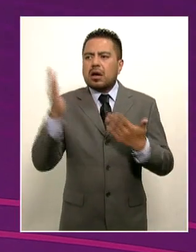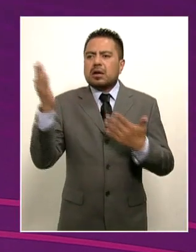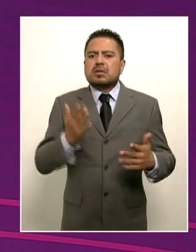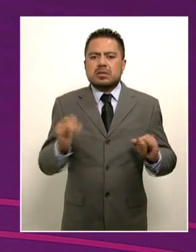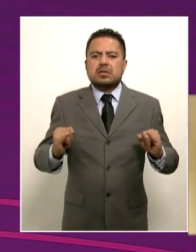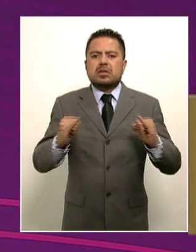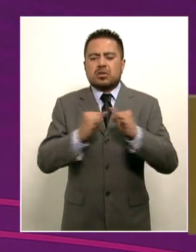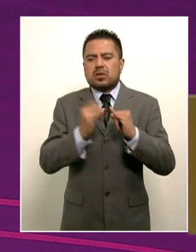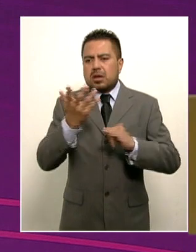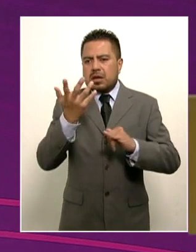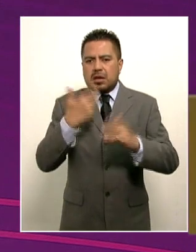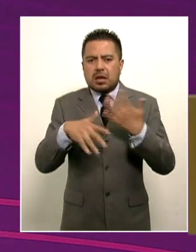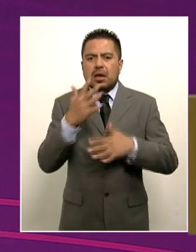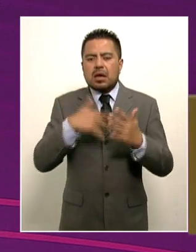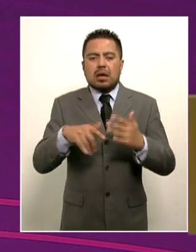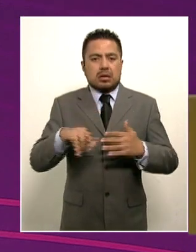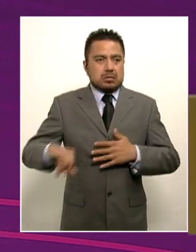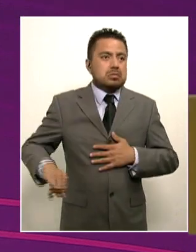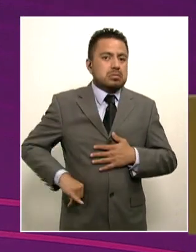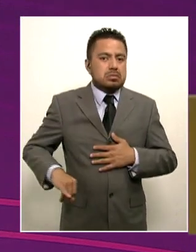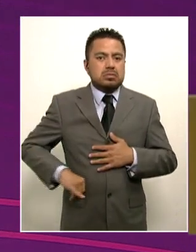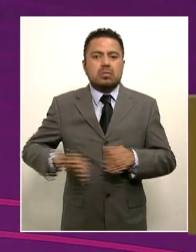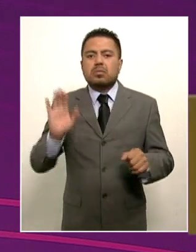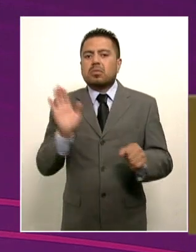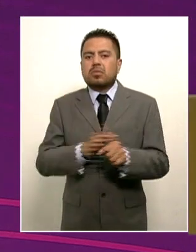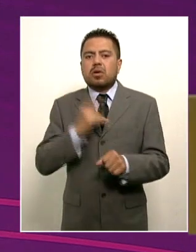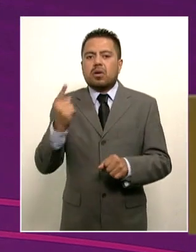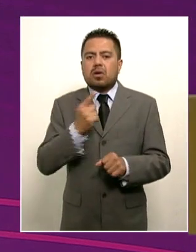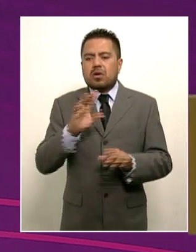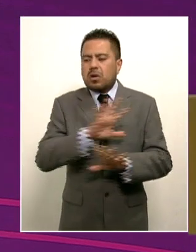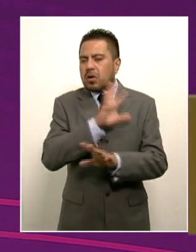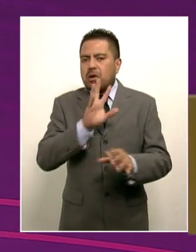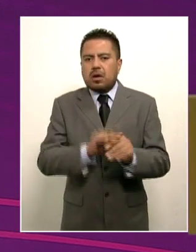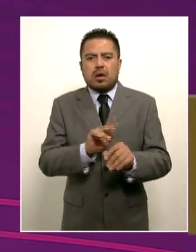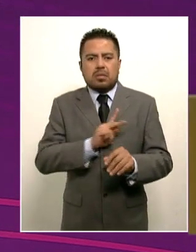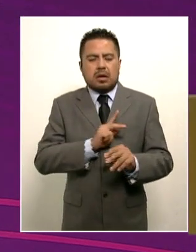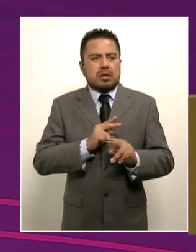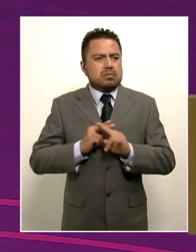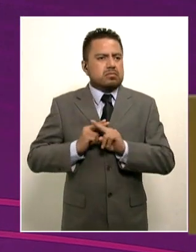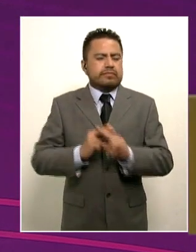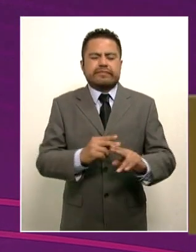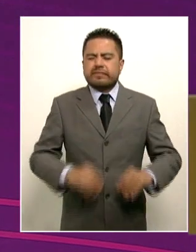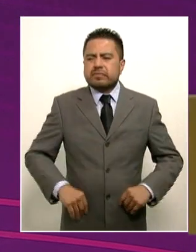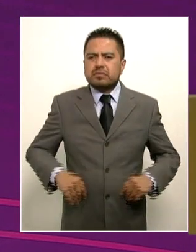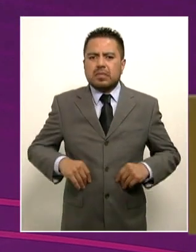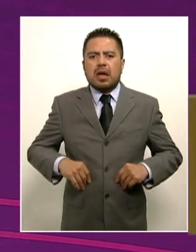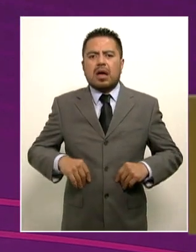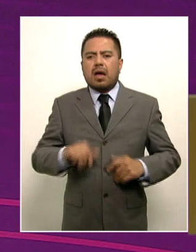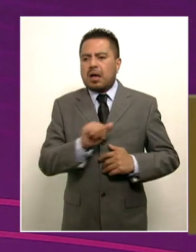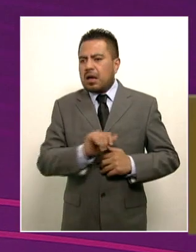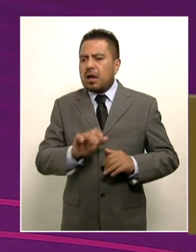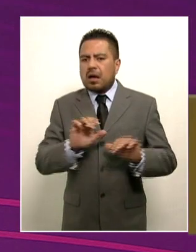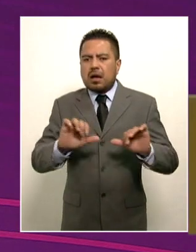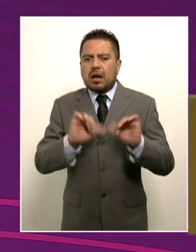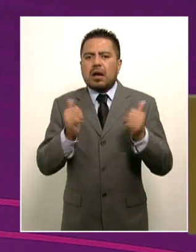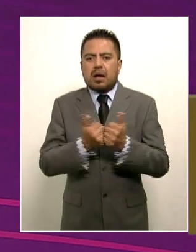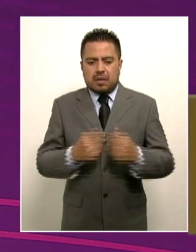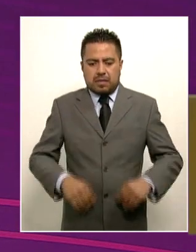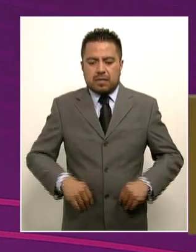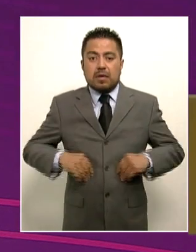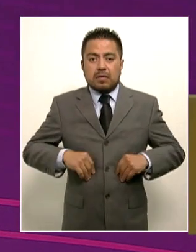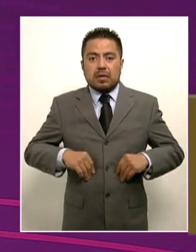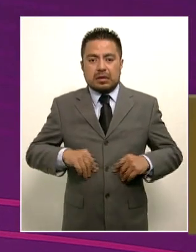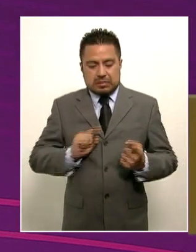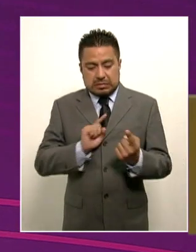Mexicano de Lengua de Señas es muy interesante porque toda mi vida he sido un activista tanto por vivir la discapacidad de